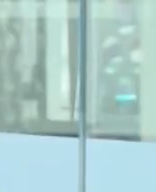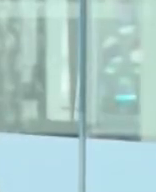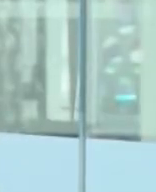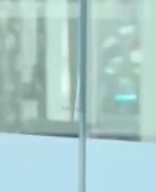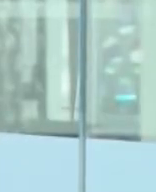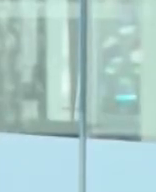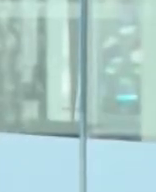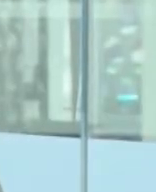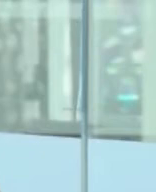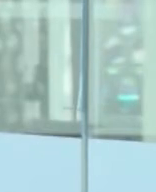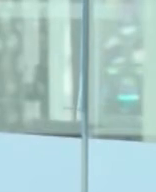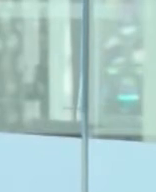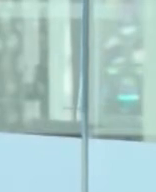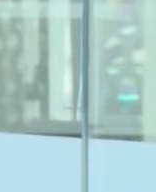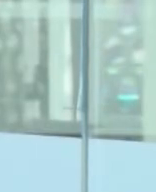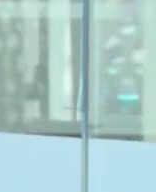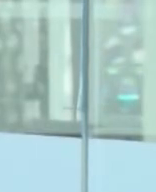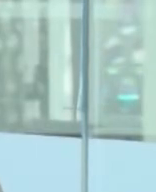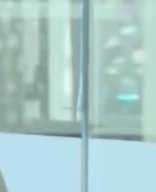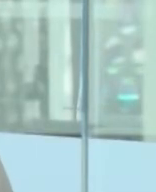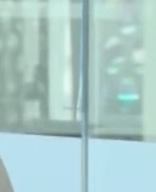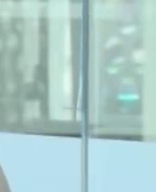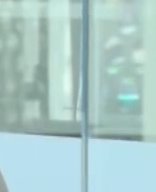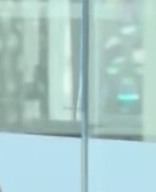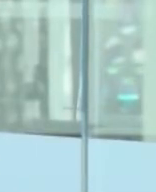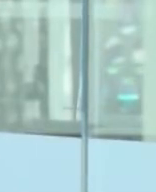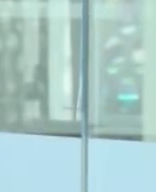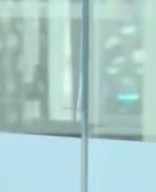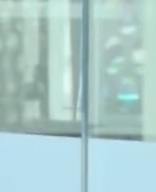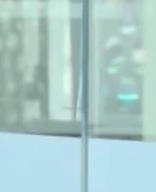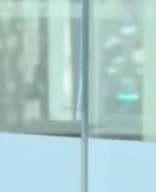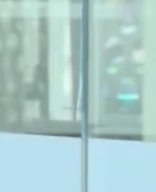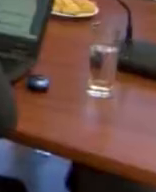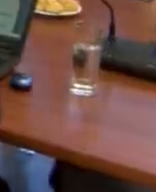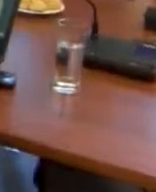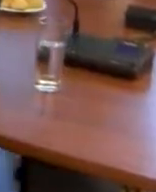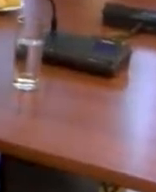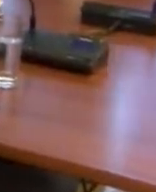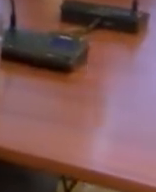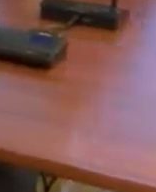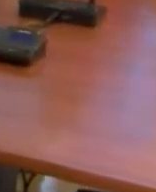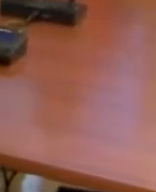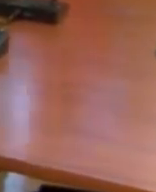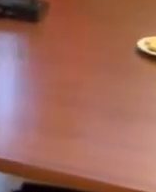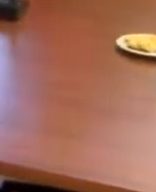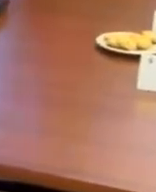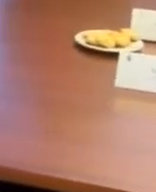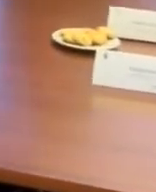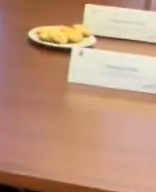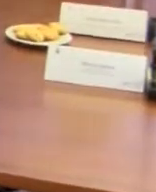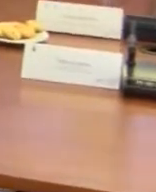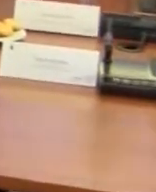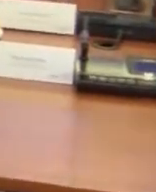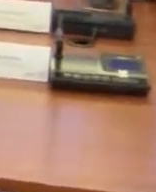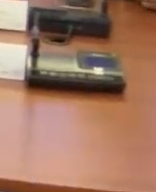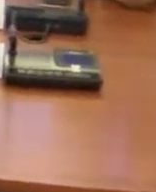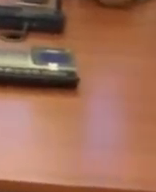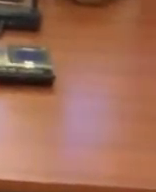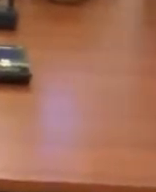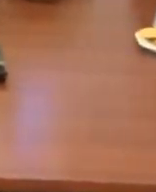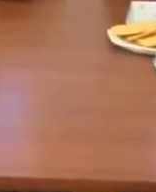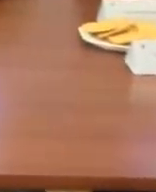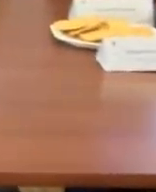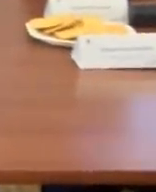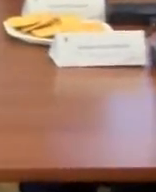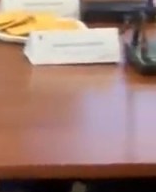problemática y obviamente cómo se puede incluir eso dentro de la ley del deporte. No solo el fútbol es prioridad para la ley del deporte, en cambio